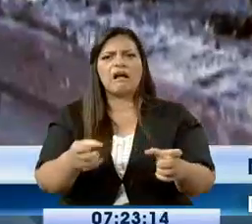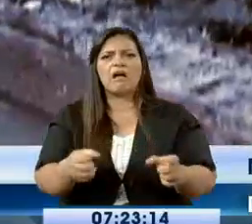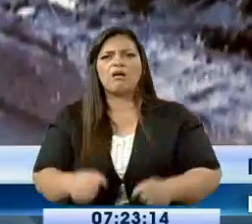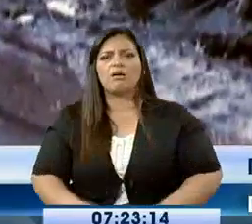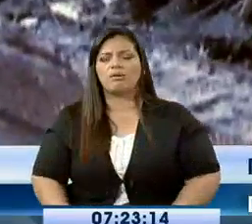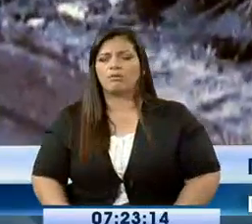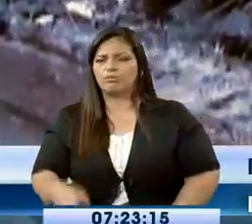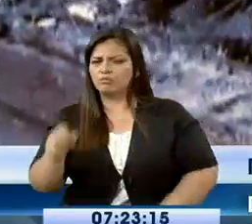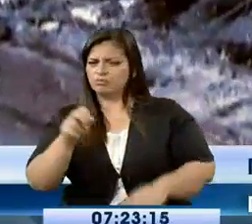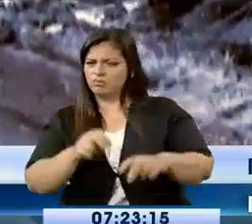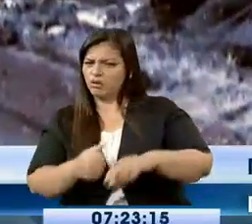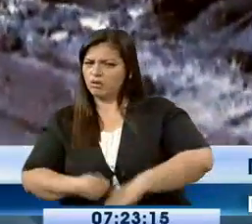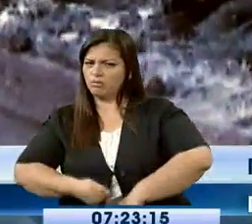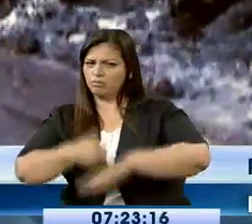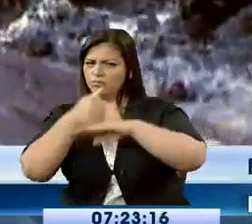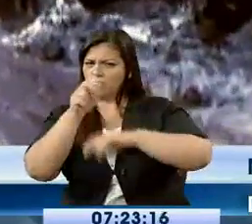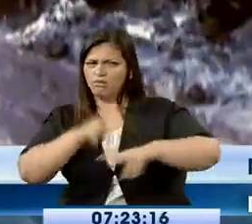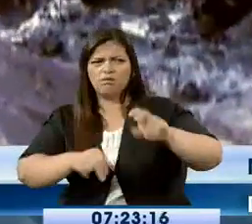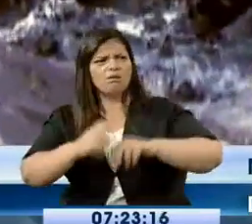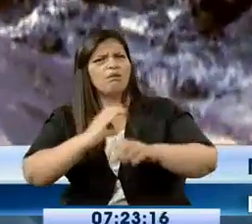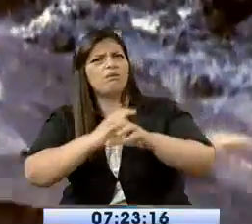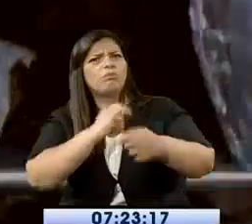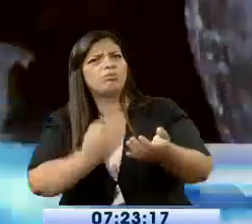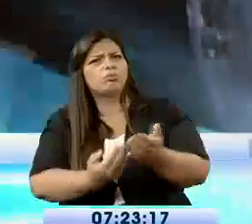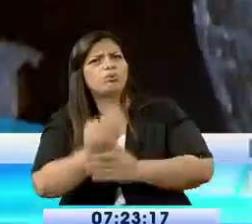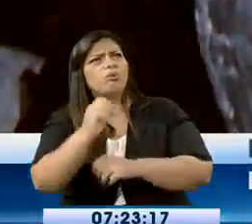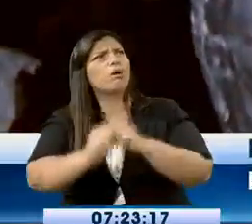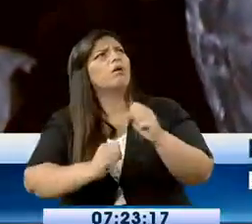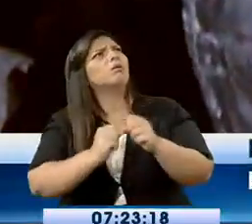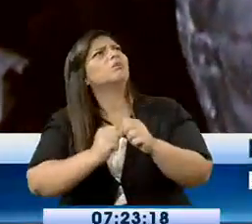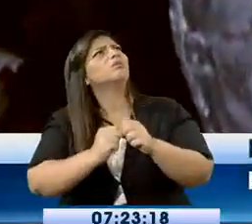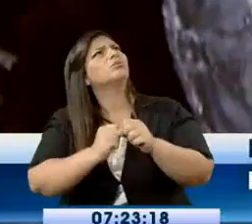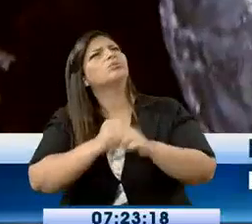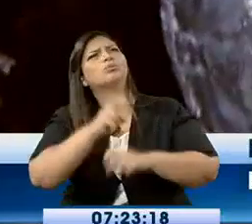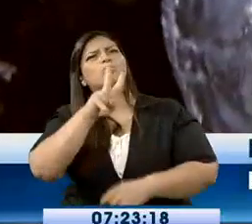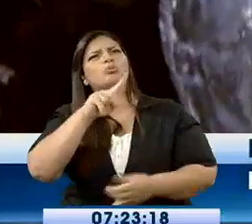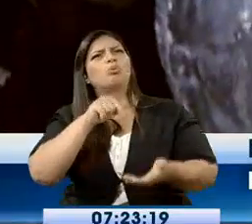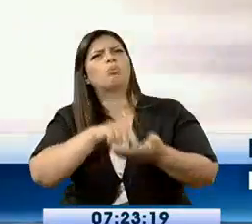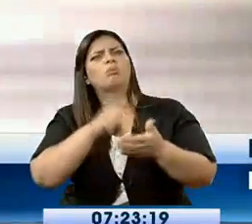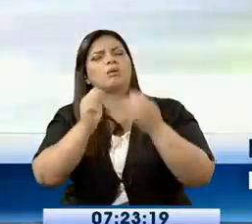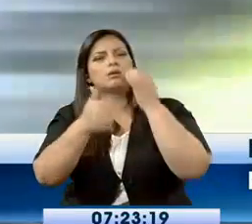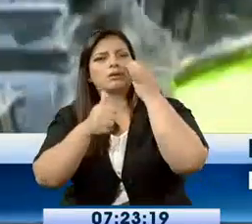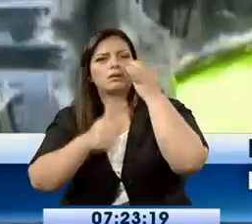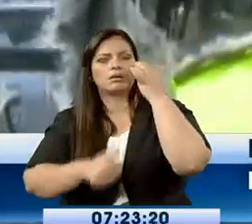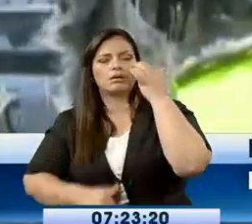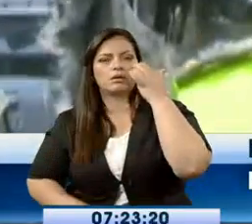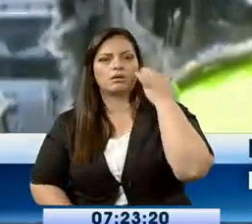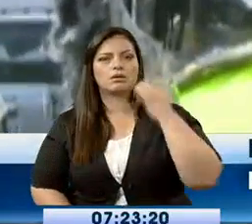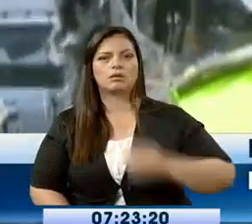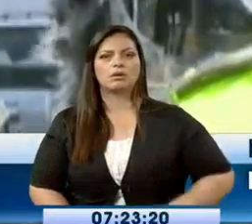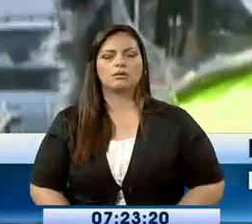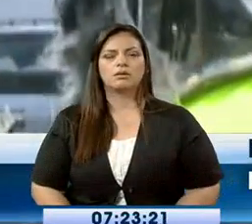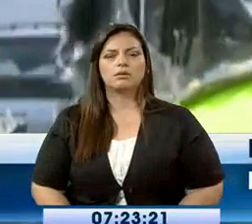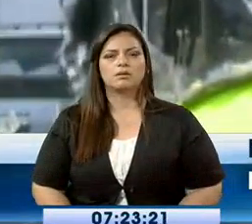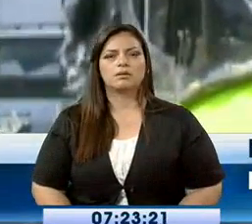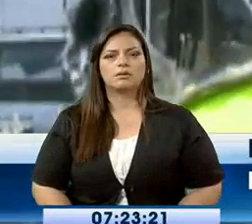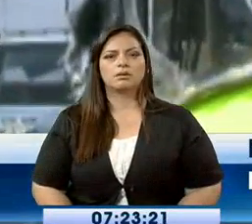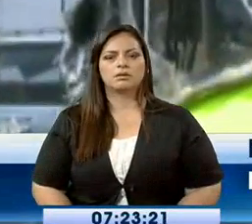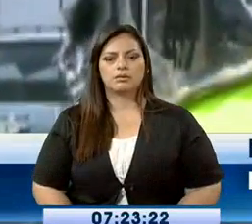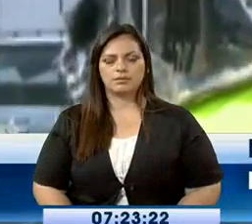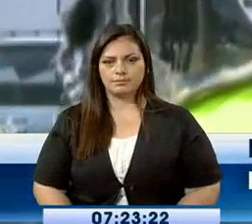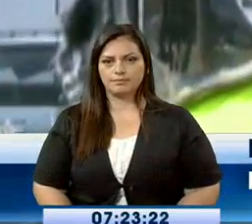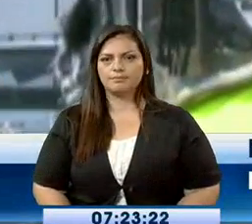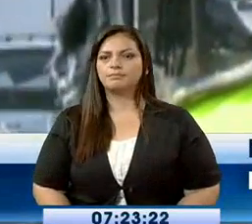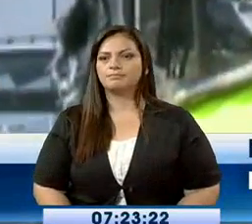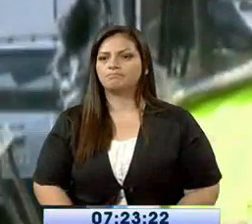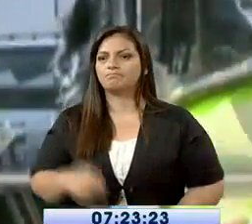y era modelo 2010. Las investigaciones determinarán qué sucedió con el bus interprovincial. Efectivamente tomaron otra unidad para avanzar hasta acá